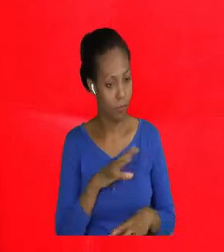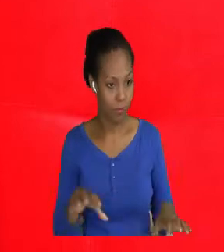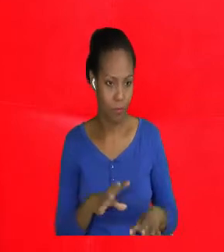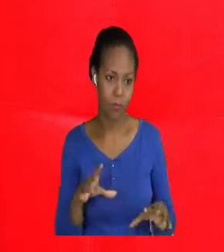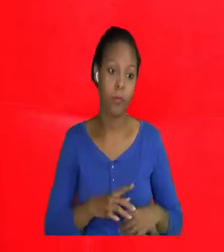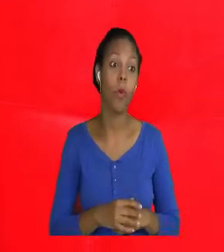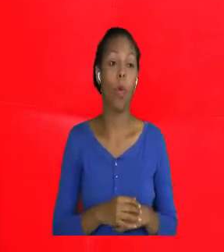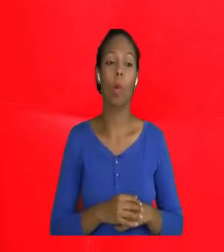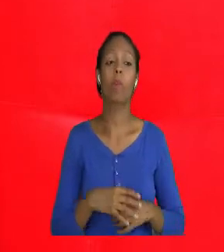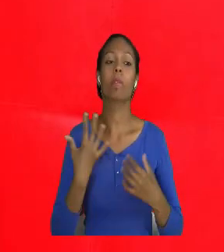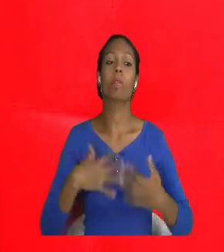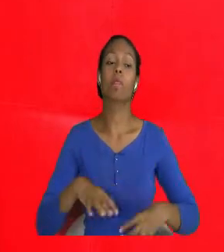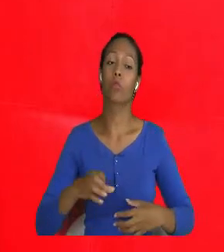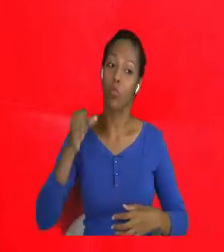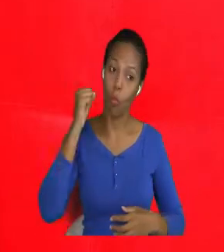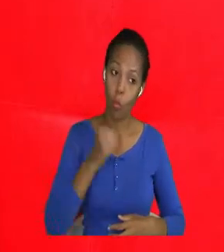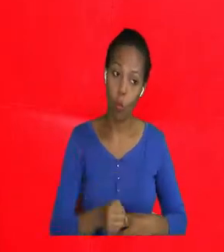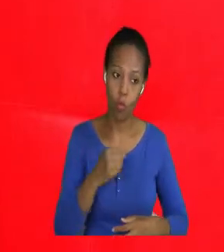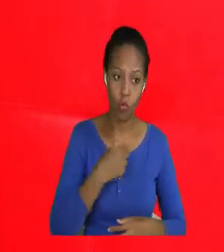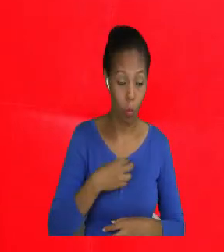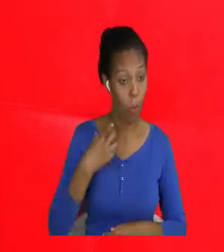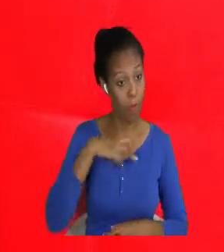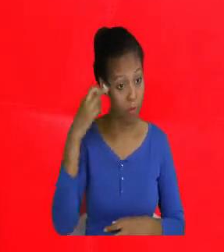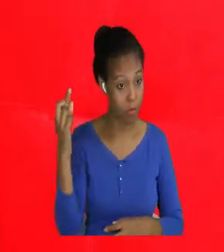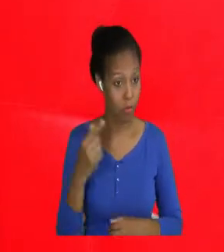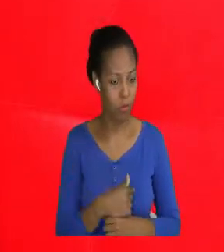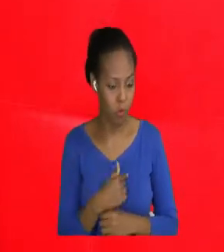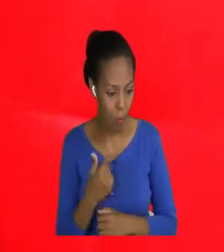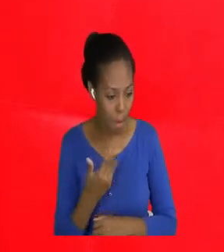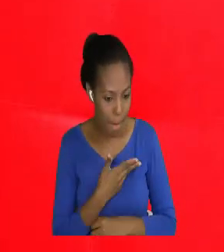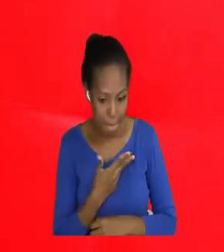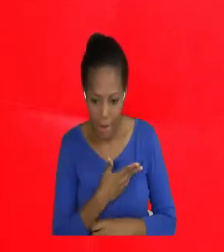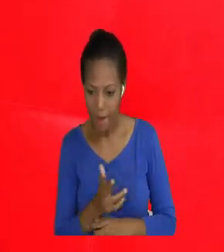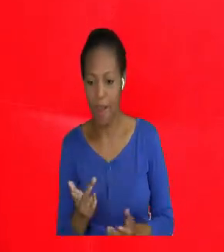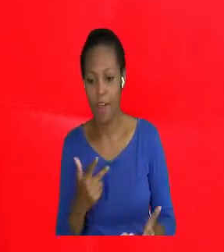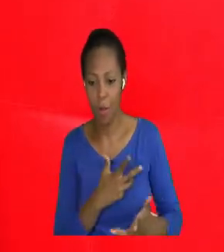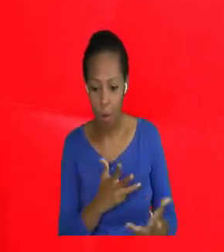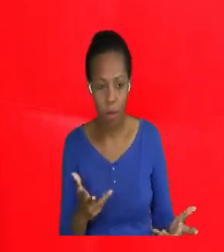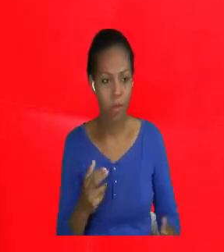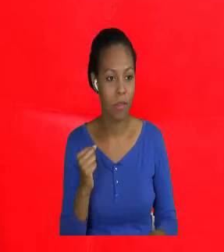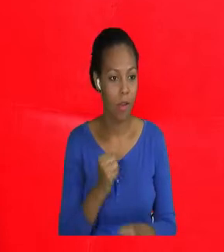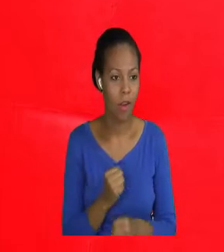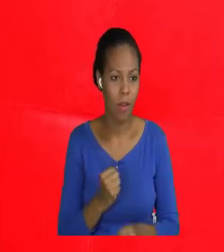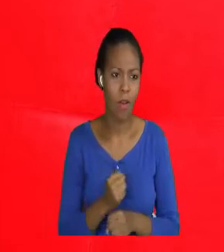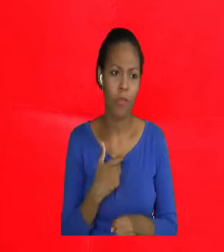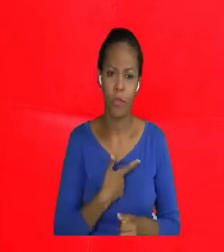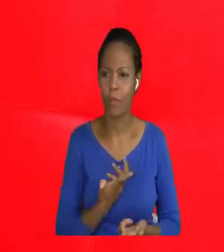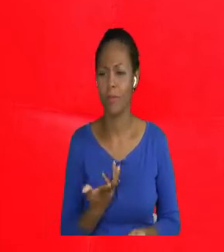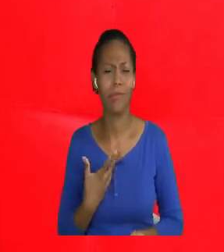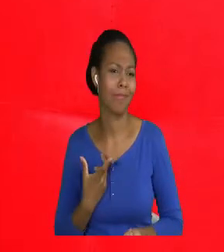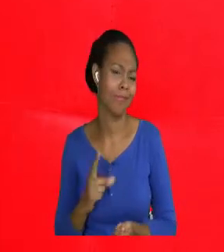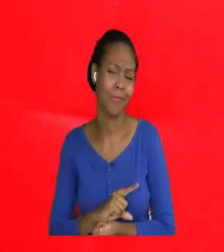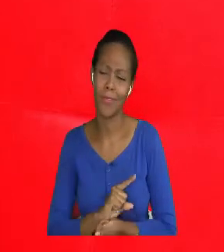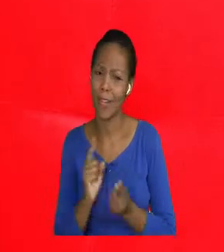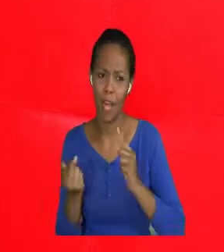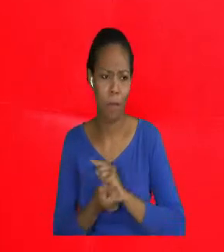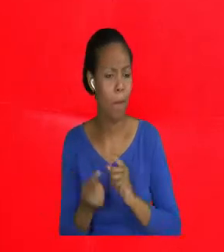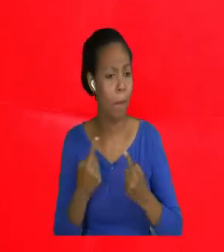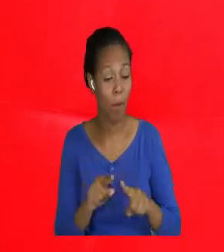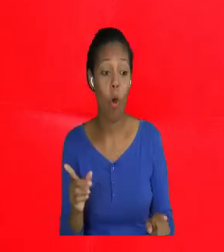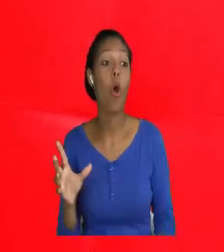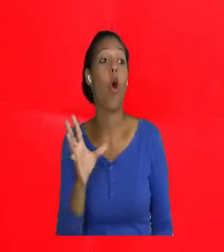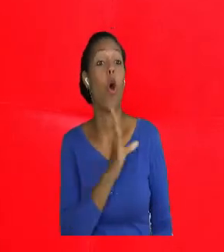como persona, como profesional, como madre, todo ha cambiado mi vida en todos los ámbitos, pero soy muy contenta,